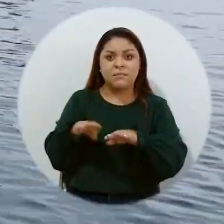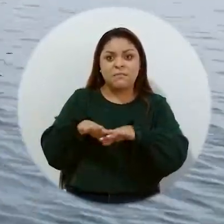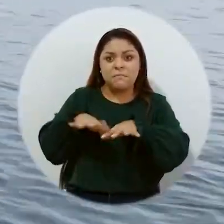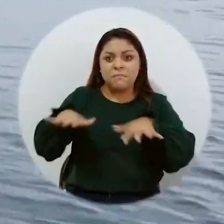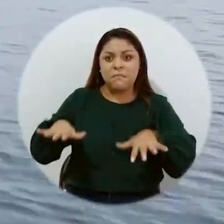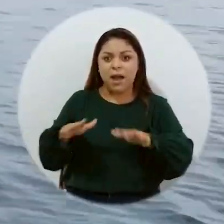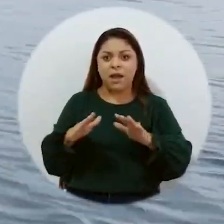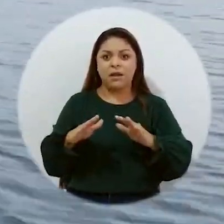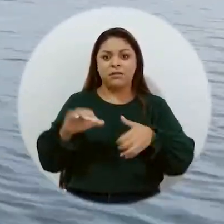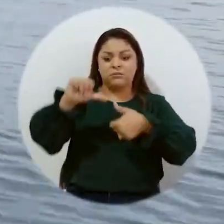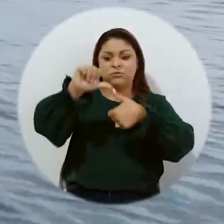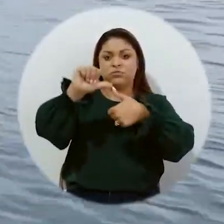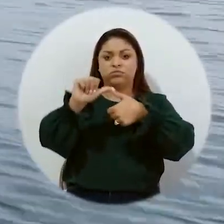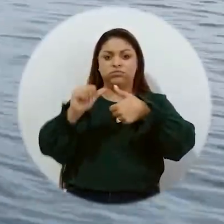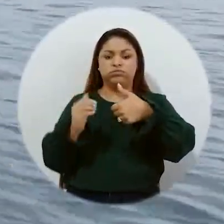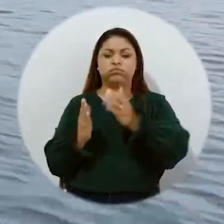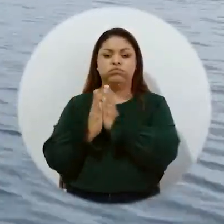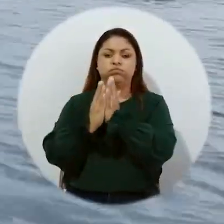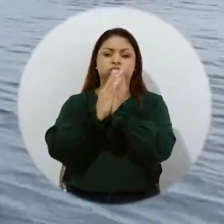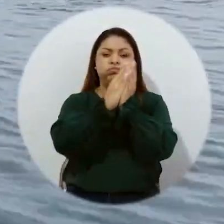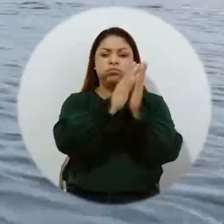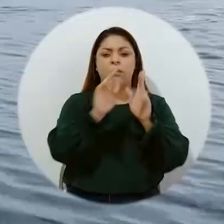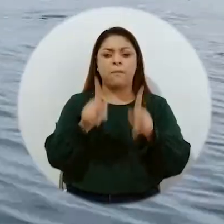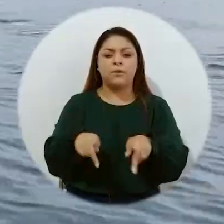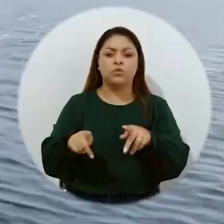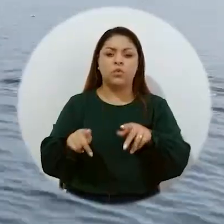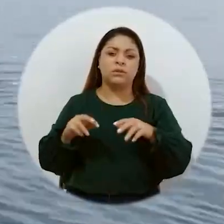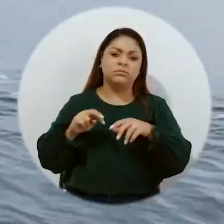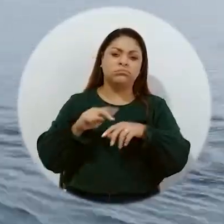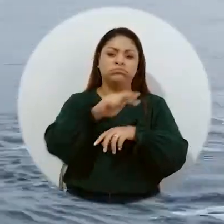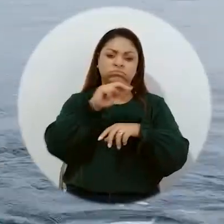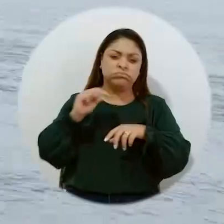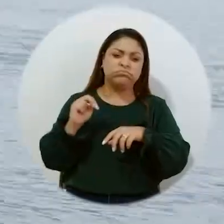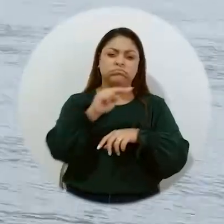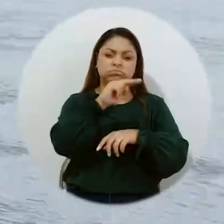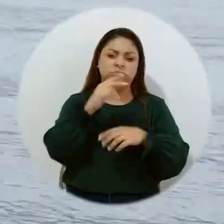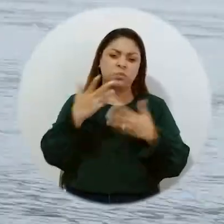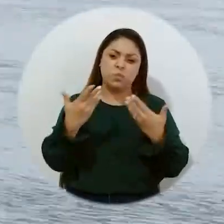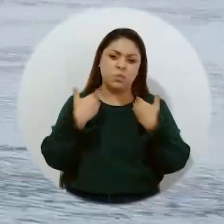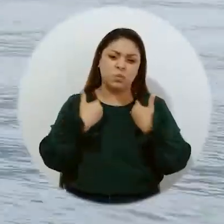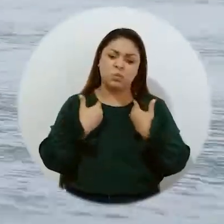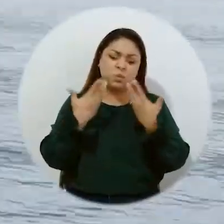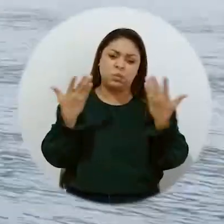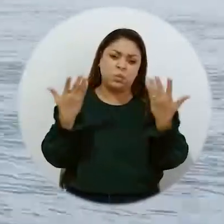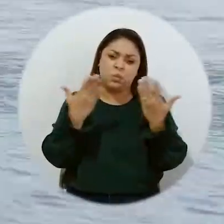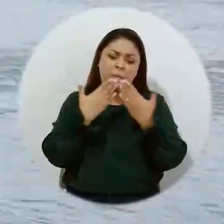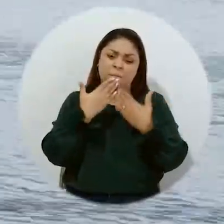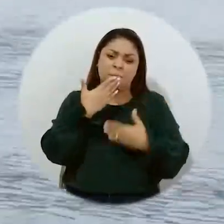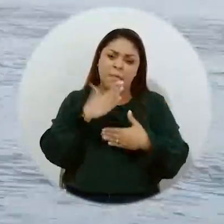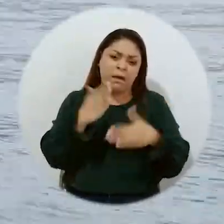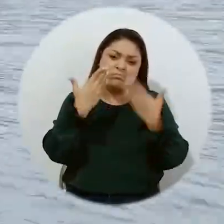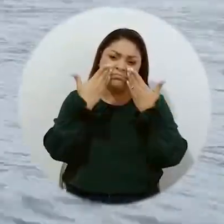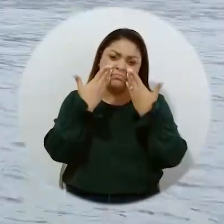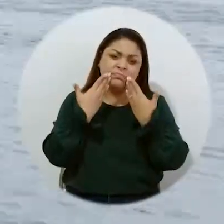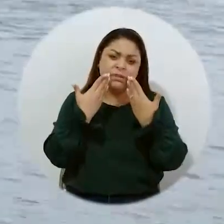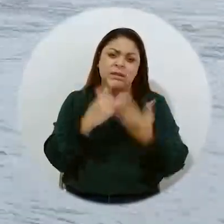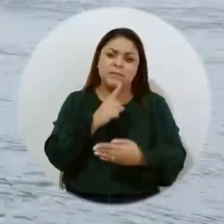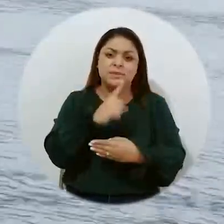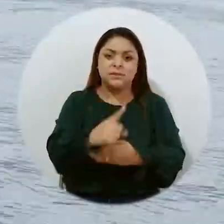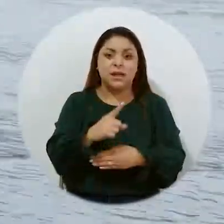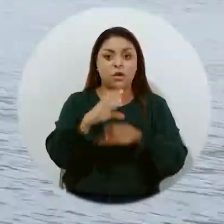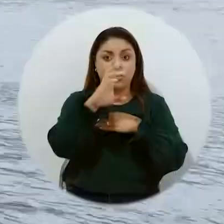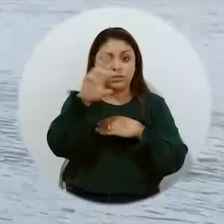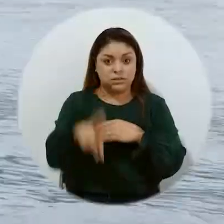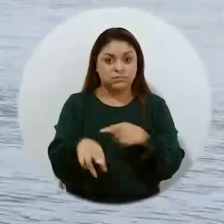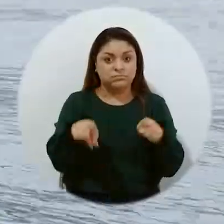mares y océanos, ¿verdad? Con el tráfico de personas, un fenómeno sumamente lamentable y que nuestro país para nada